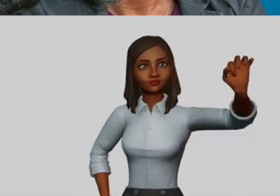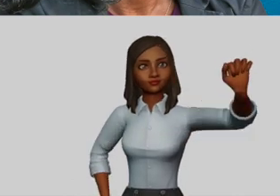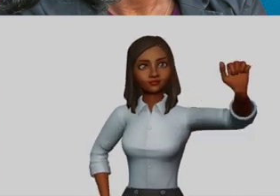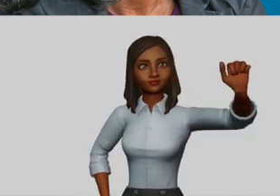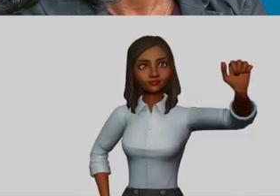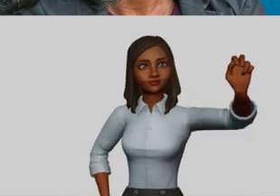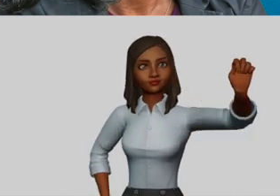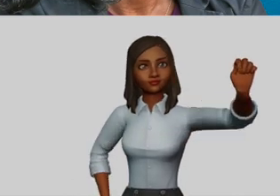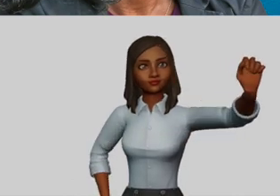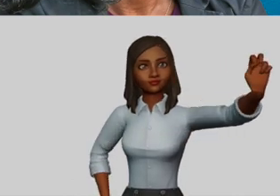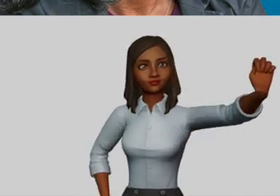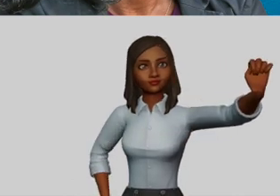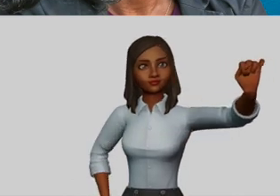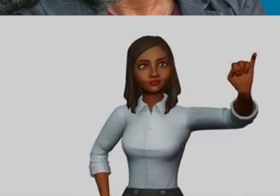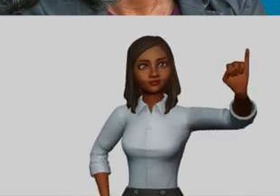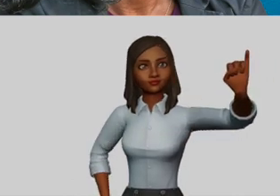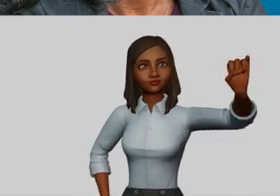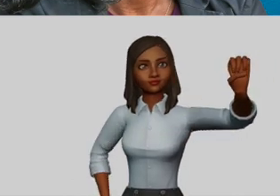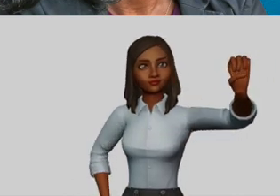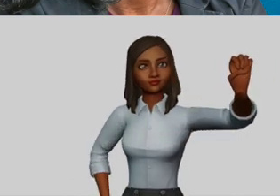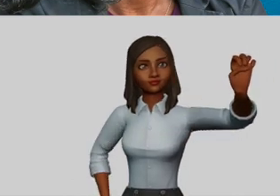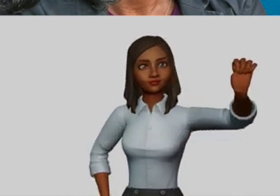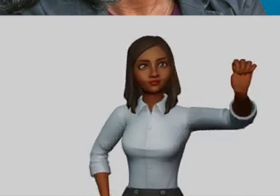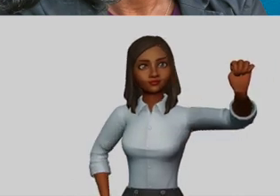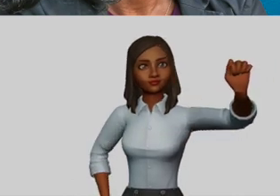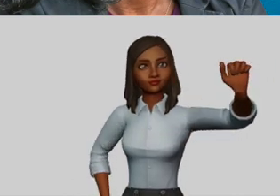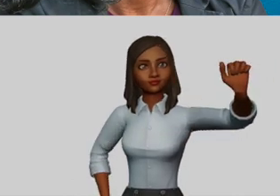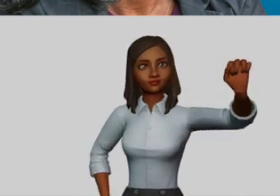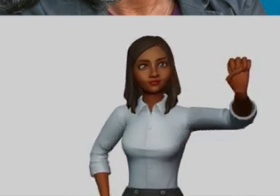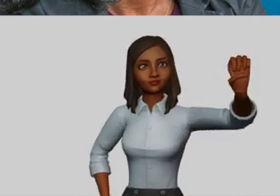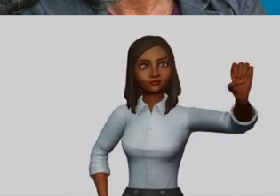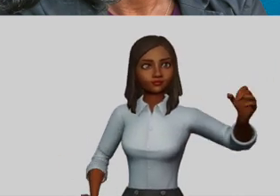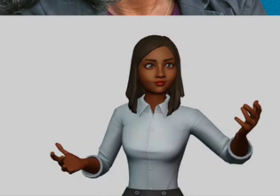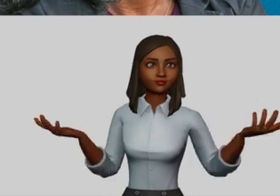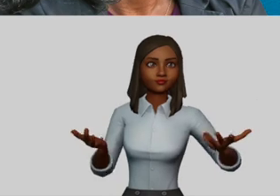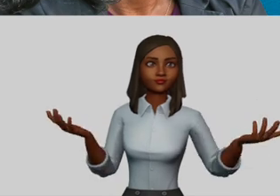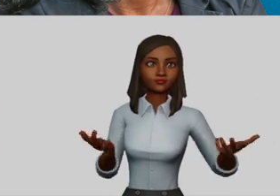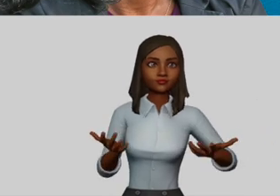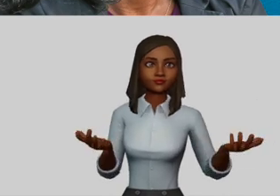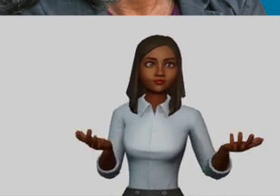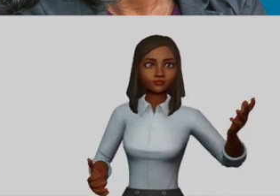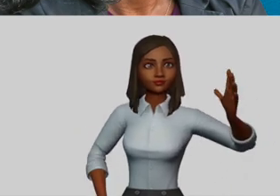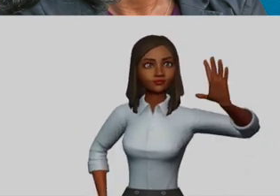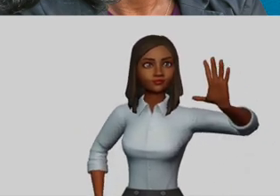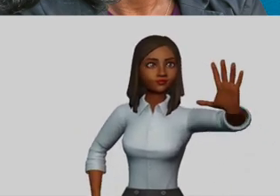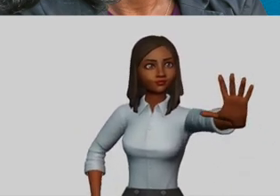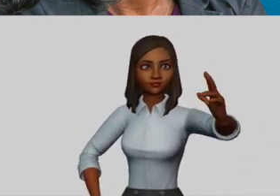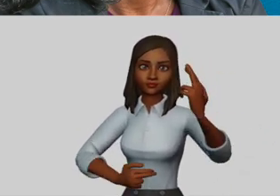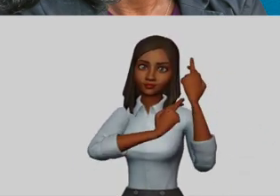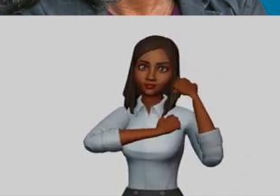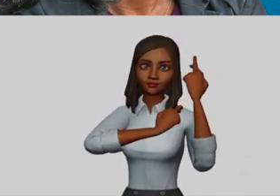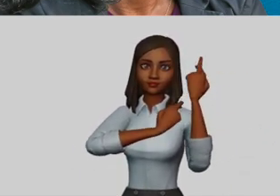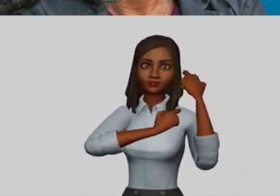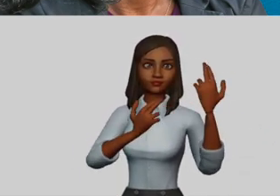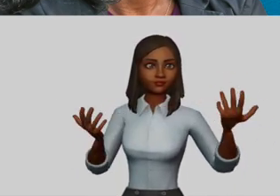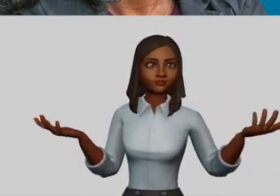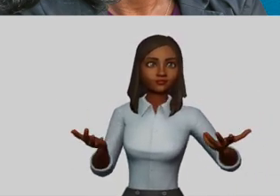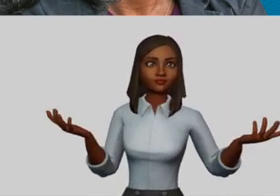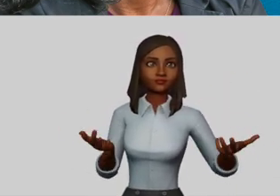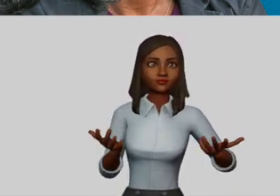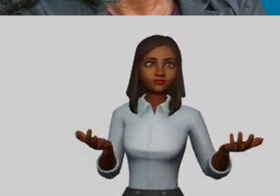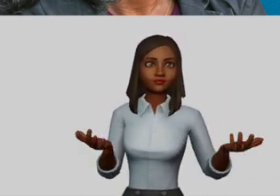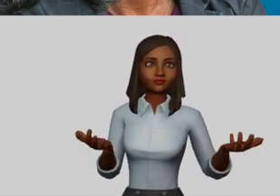trabajo era ver el libro de Fannie Mae y ver cuánto estaban yendo para la persona que